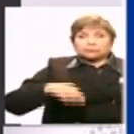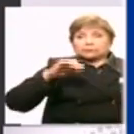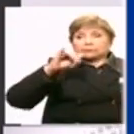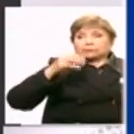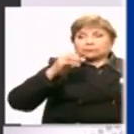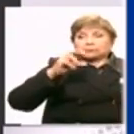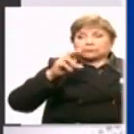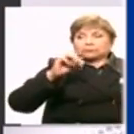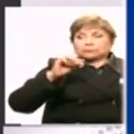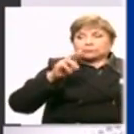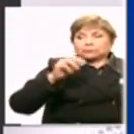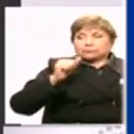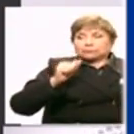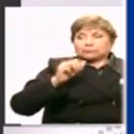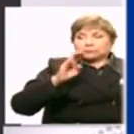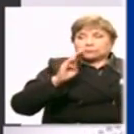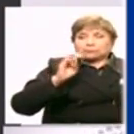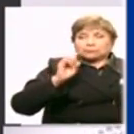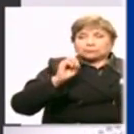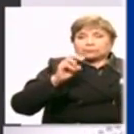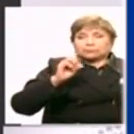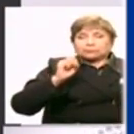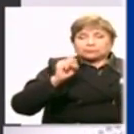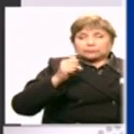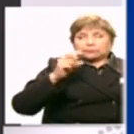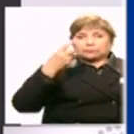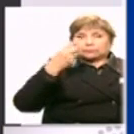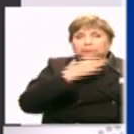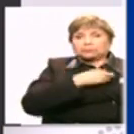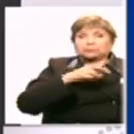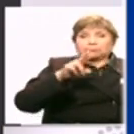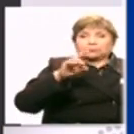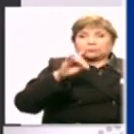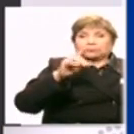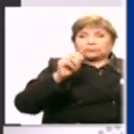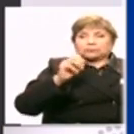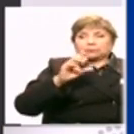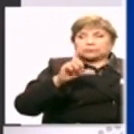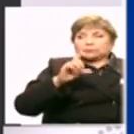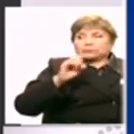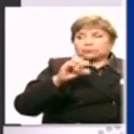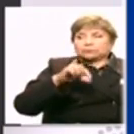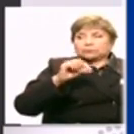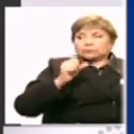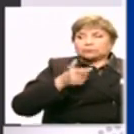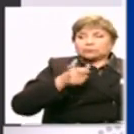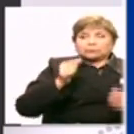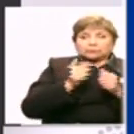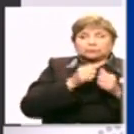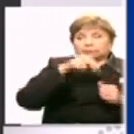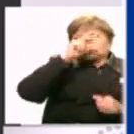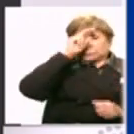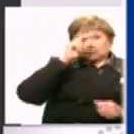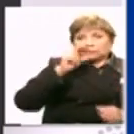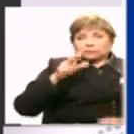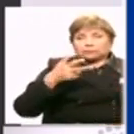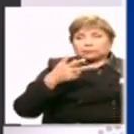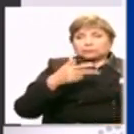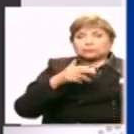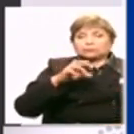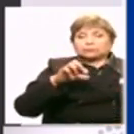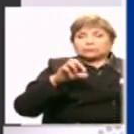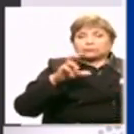tema por sobre la pandemia, la vacunación que tiene que ser urgente y necesaria, la reactivación económica y el